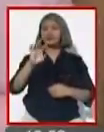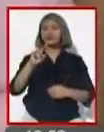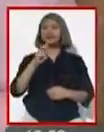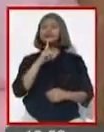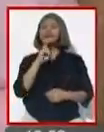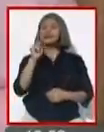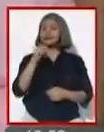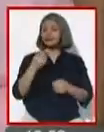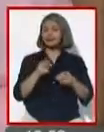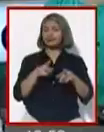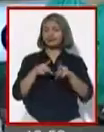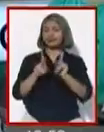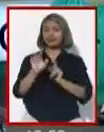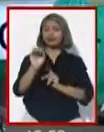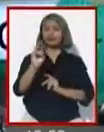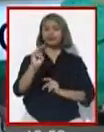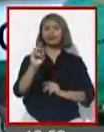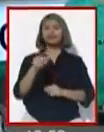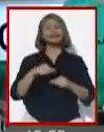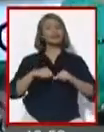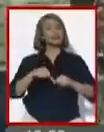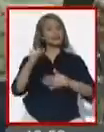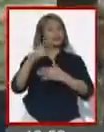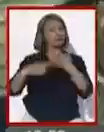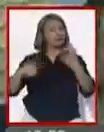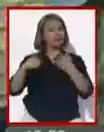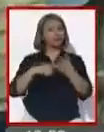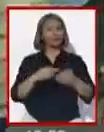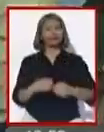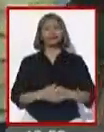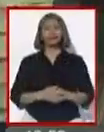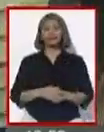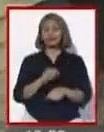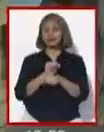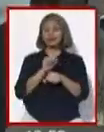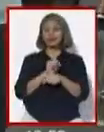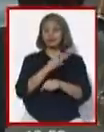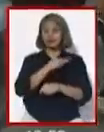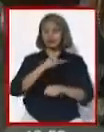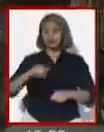aseguró de que no van a permitir que Omar Rivera siga criticando las obras municipales.